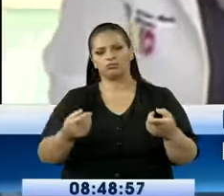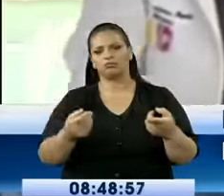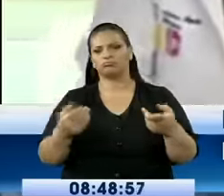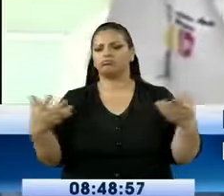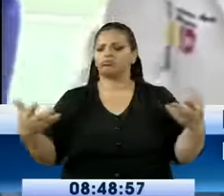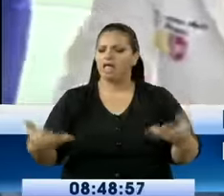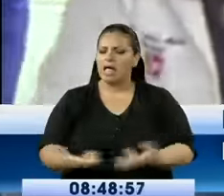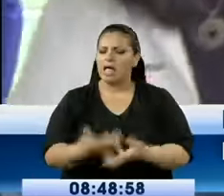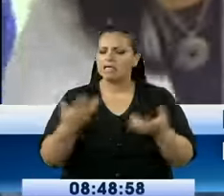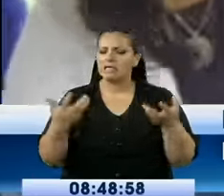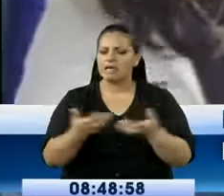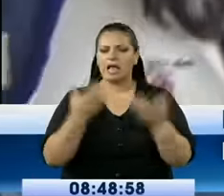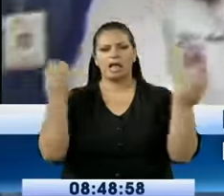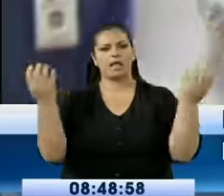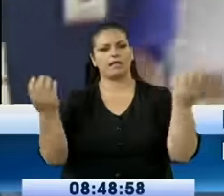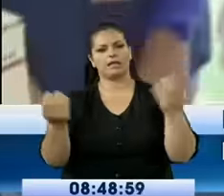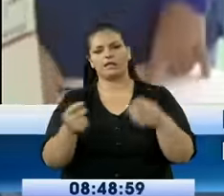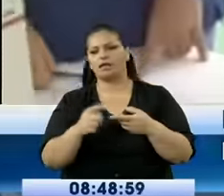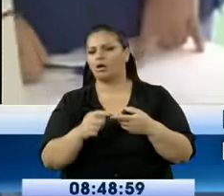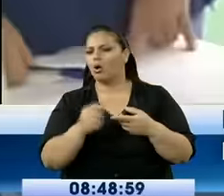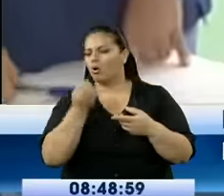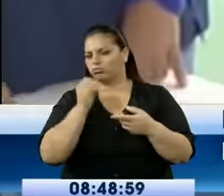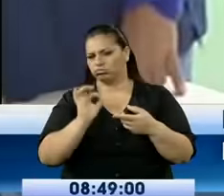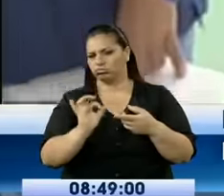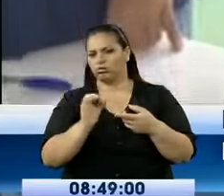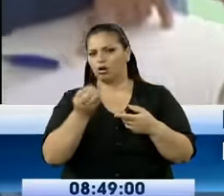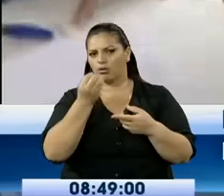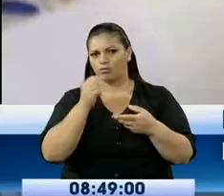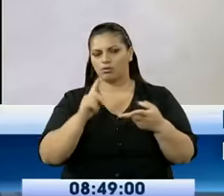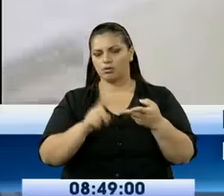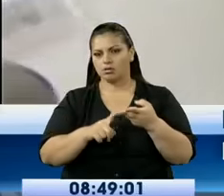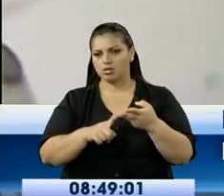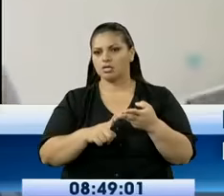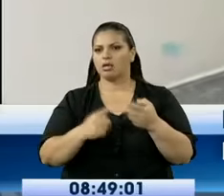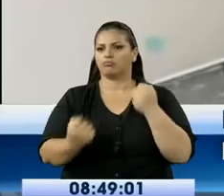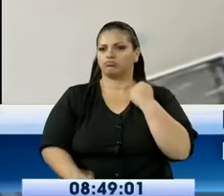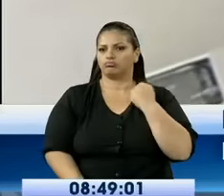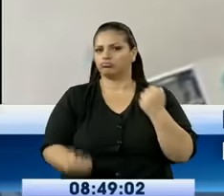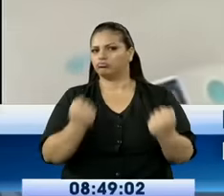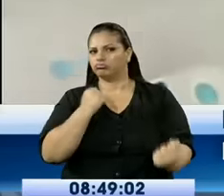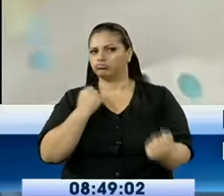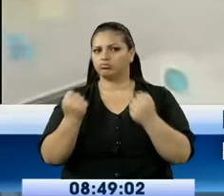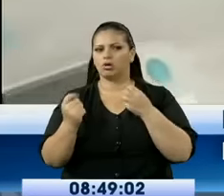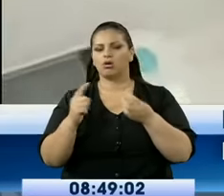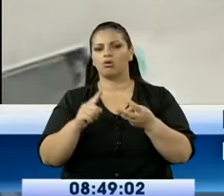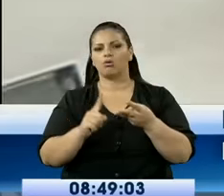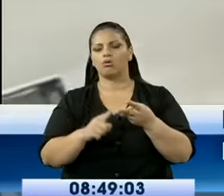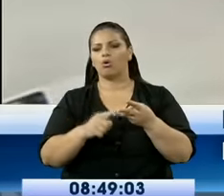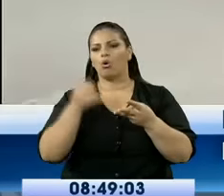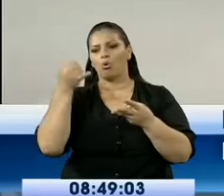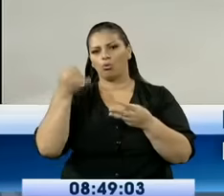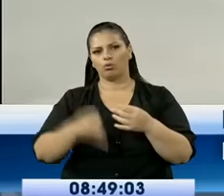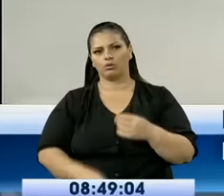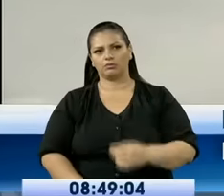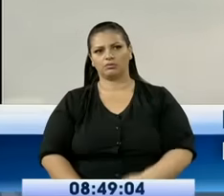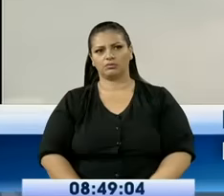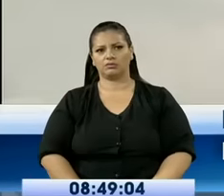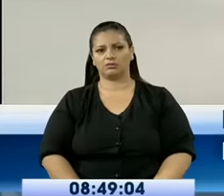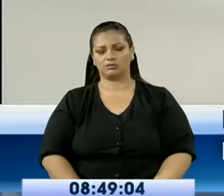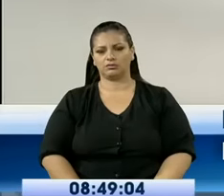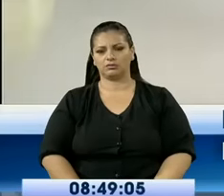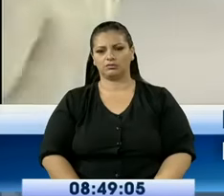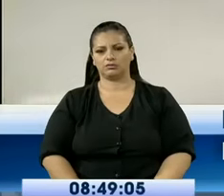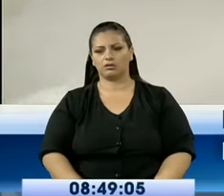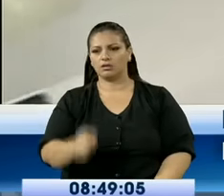Sí, ok. Y después de la señora me hace a mí. Ok. Quiero saber, estoy preocupado porque la verdad que sí me he desmandado como que un poquito. ¡Ay, duele! Entonces ya no